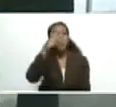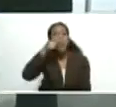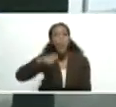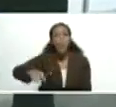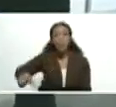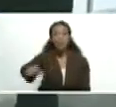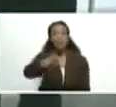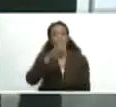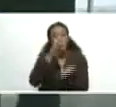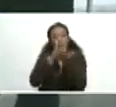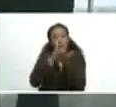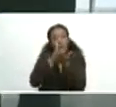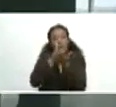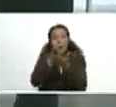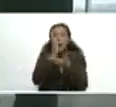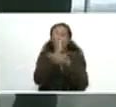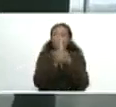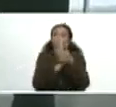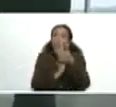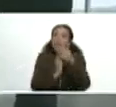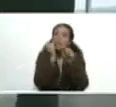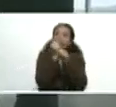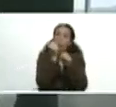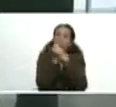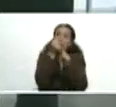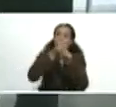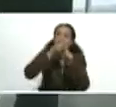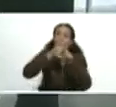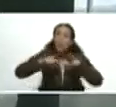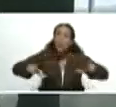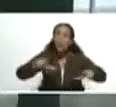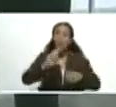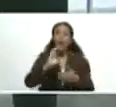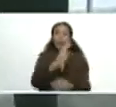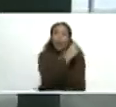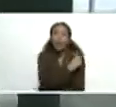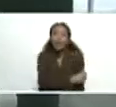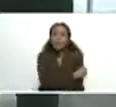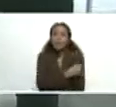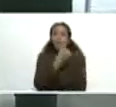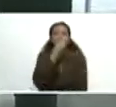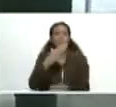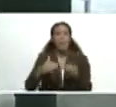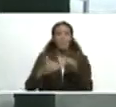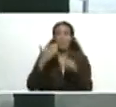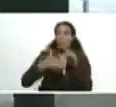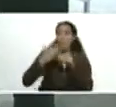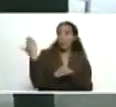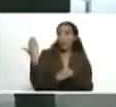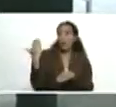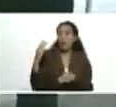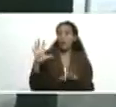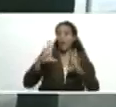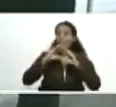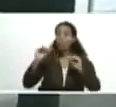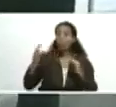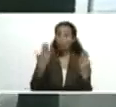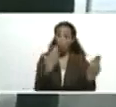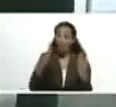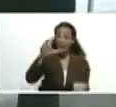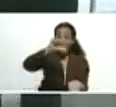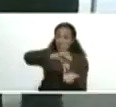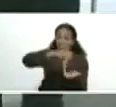leal. Presidente, esta es una belleza, realmente es una clínica popular, es el CDI más moderno de todo el estado Lara, es un